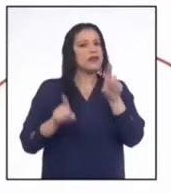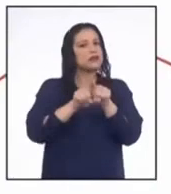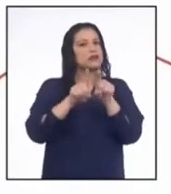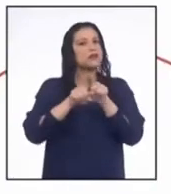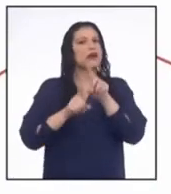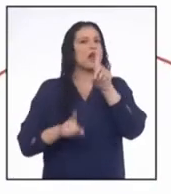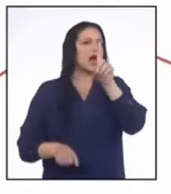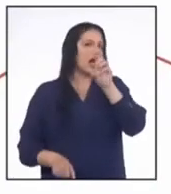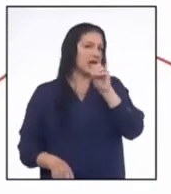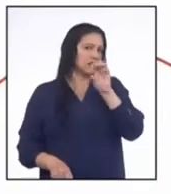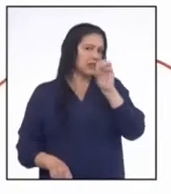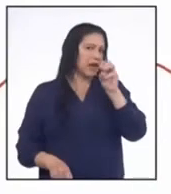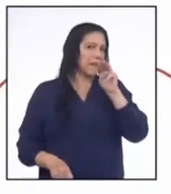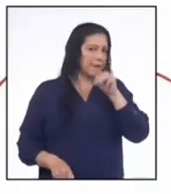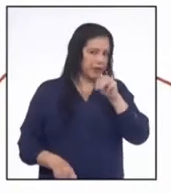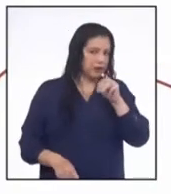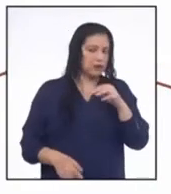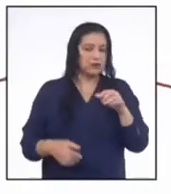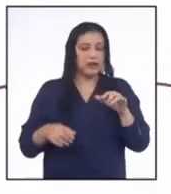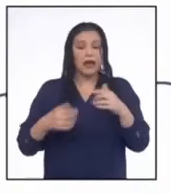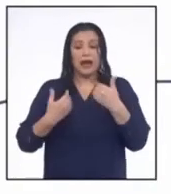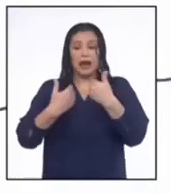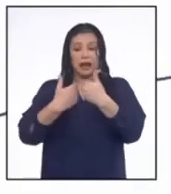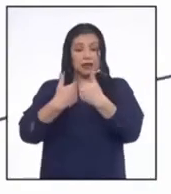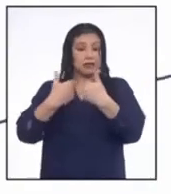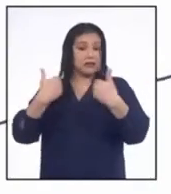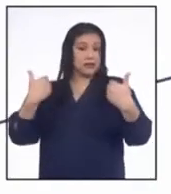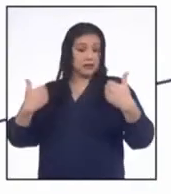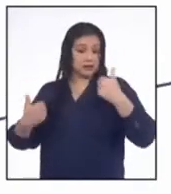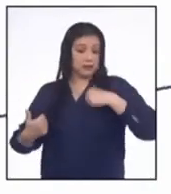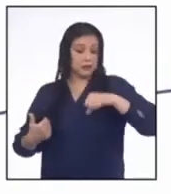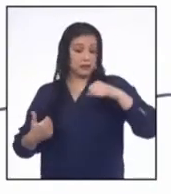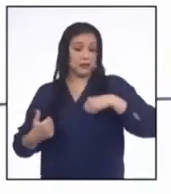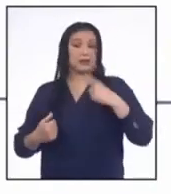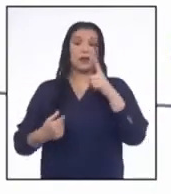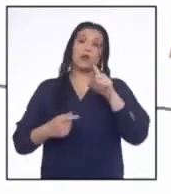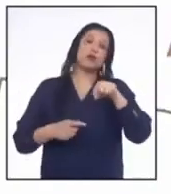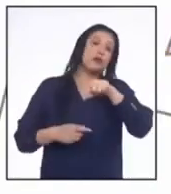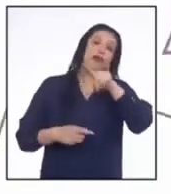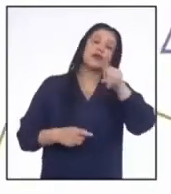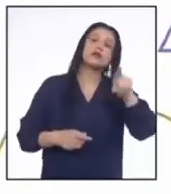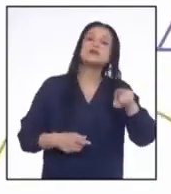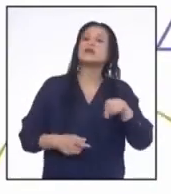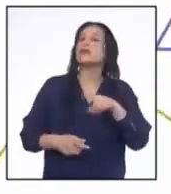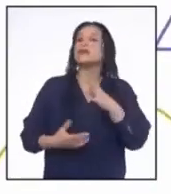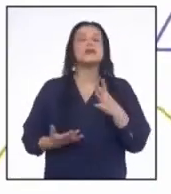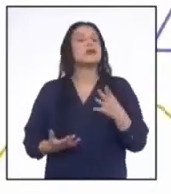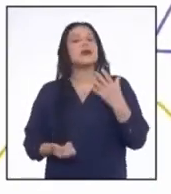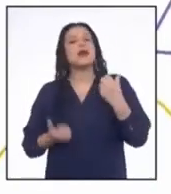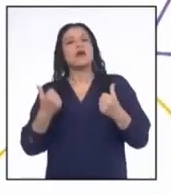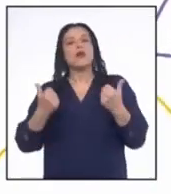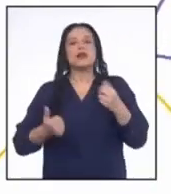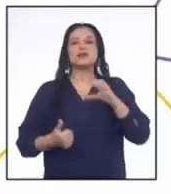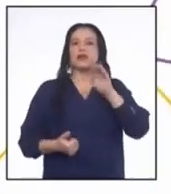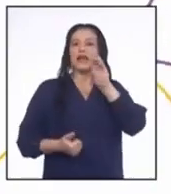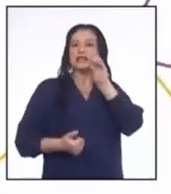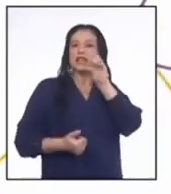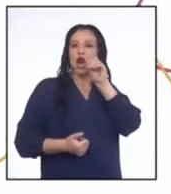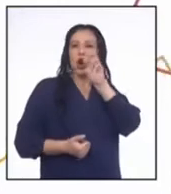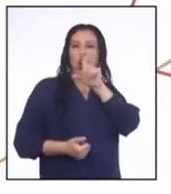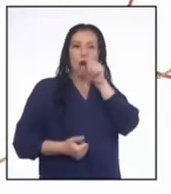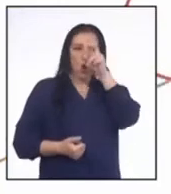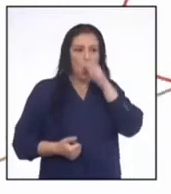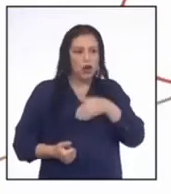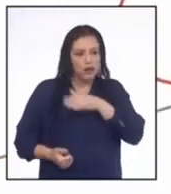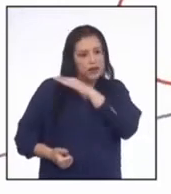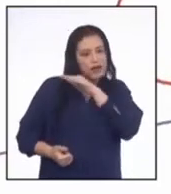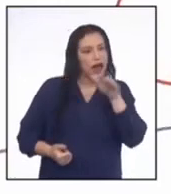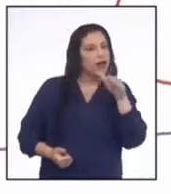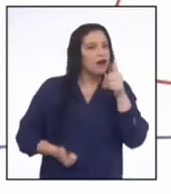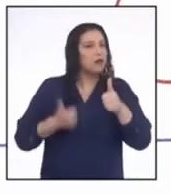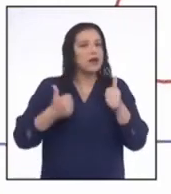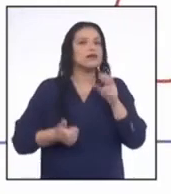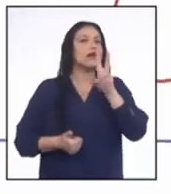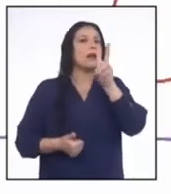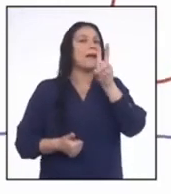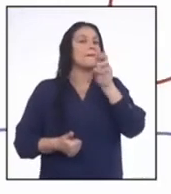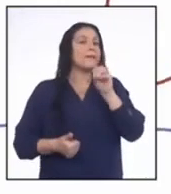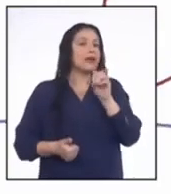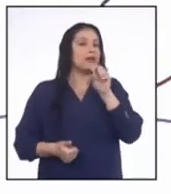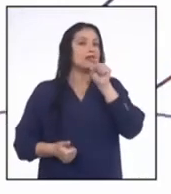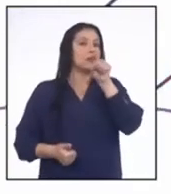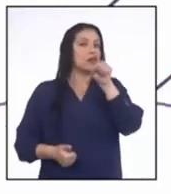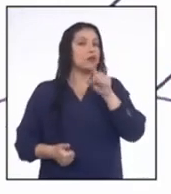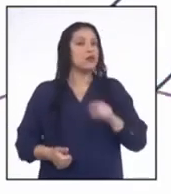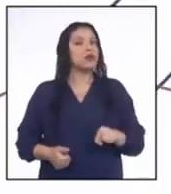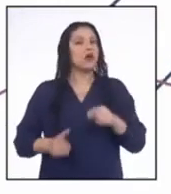metros. La distancia que separa la municipalidad de uno de los centros, es decir, las coordenadas de dicha zona circular, 20 punto y